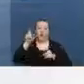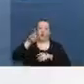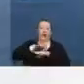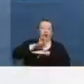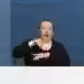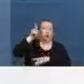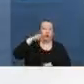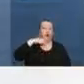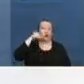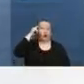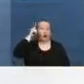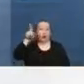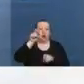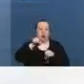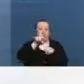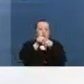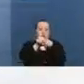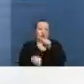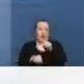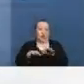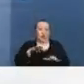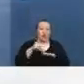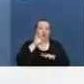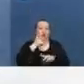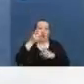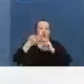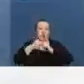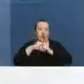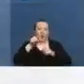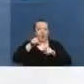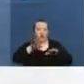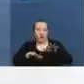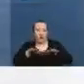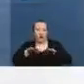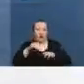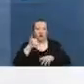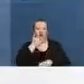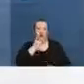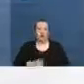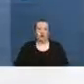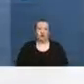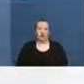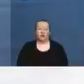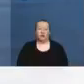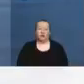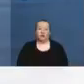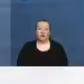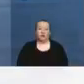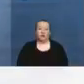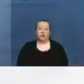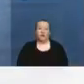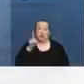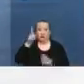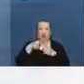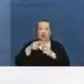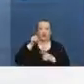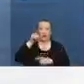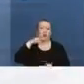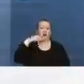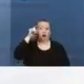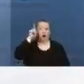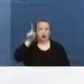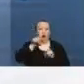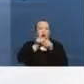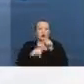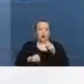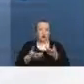correístas empezando en mi persona tenemos que una solución a esto anticipa elecciones desestabilizadores no entendieron nada es lo